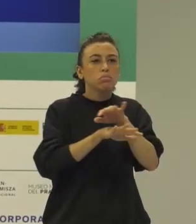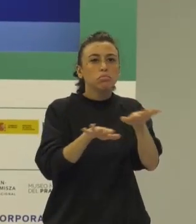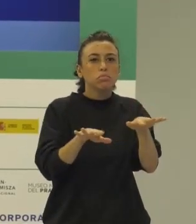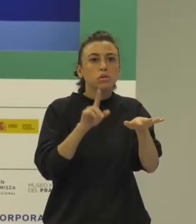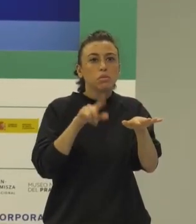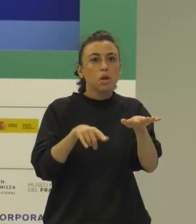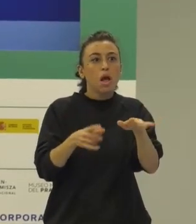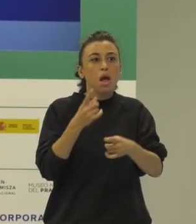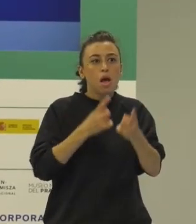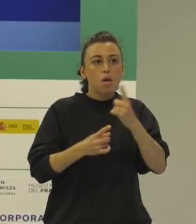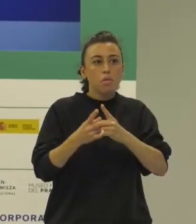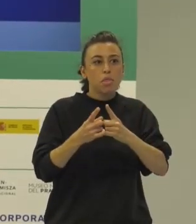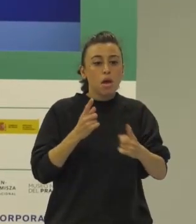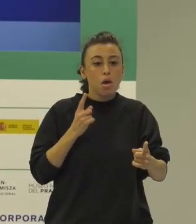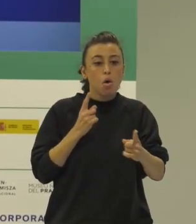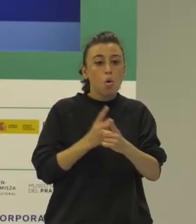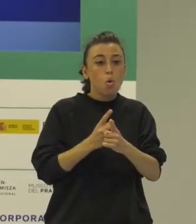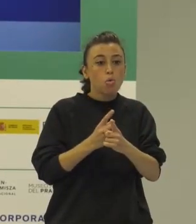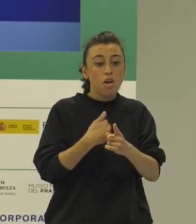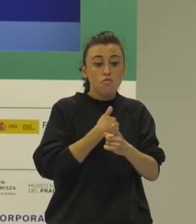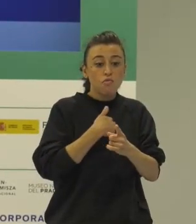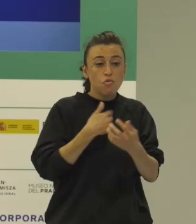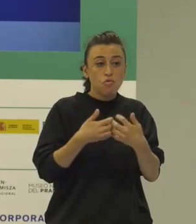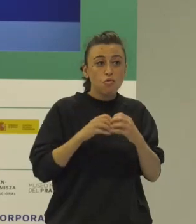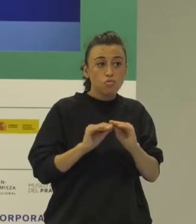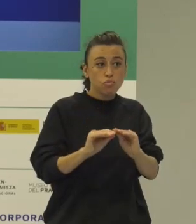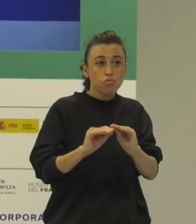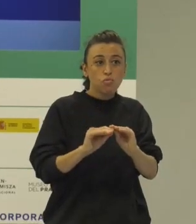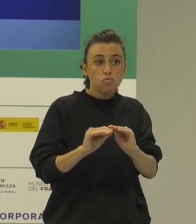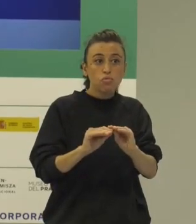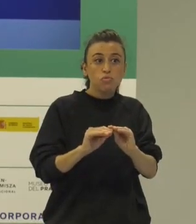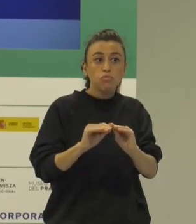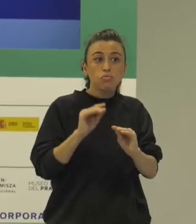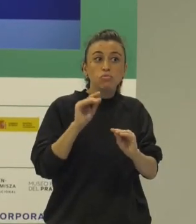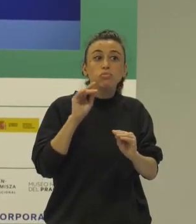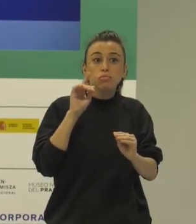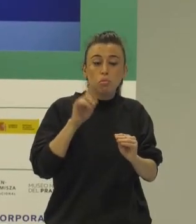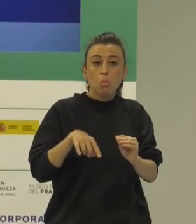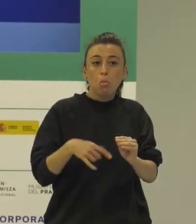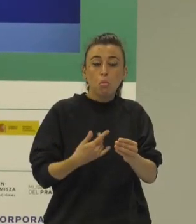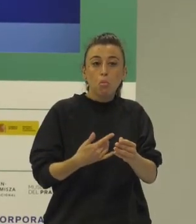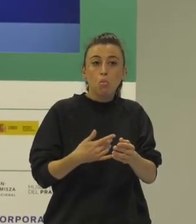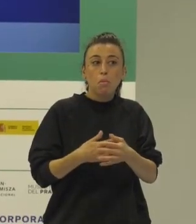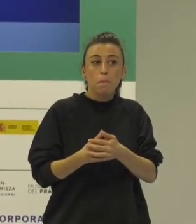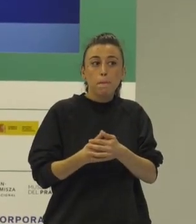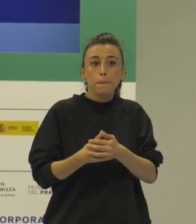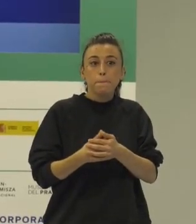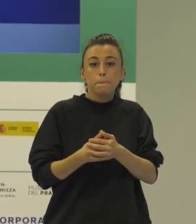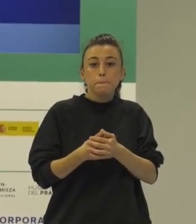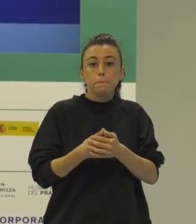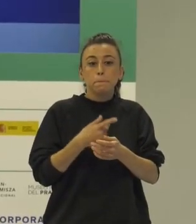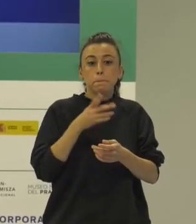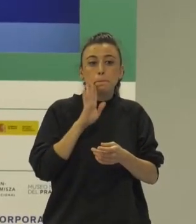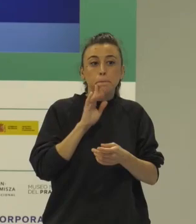algunas ocasiones contra su propia función. Entonces, a él como la fiscal general, pues son 2 personas que